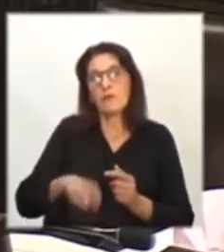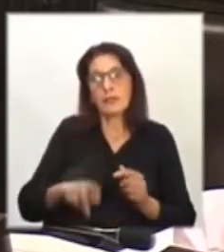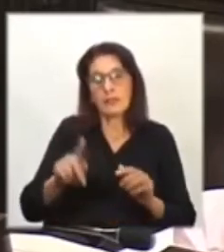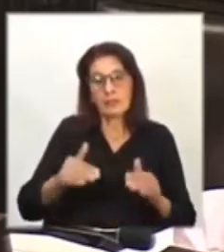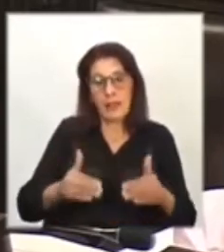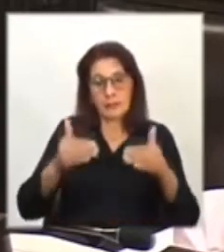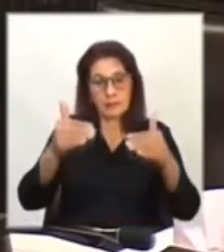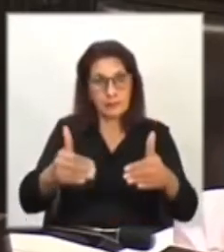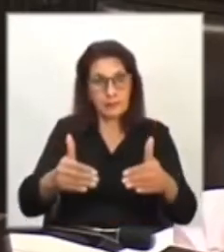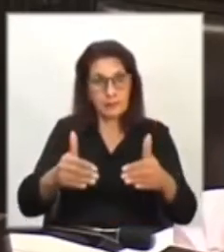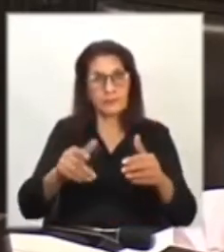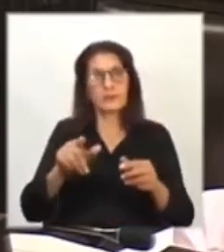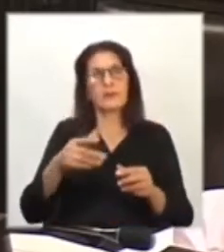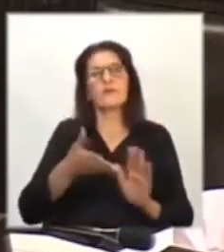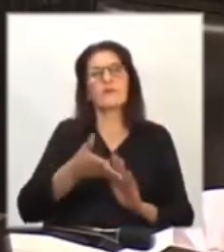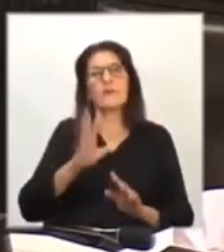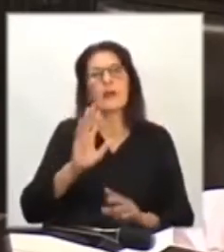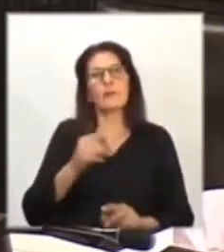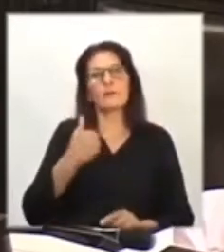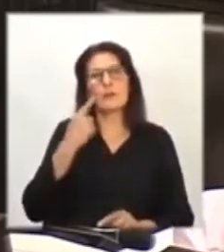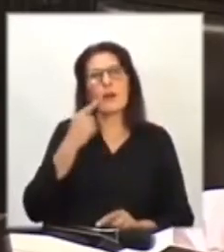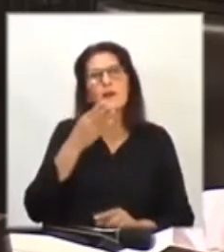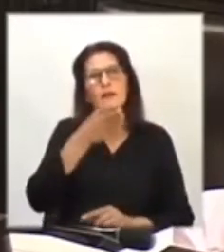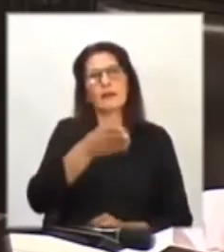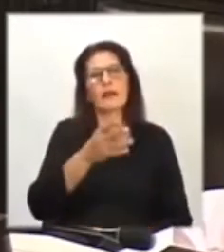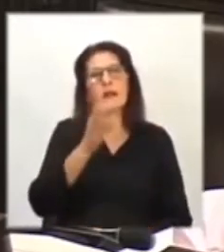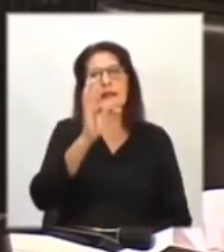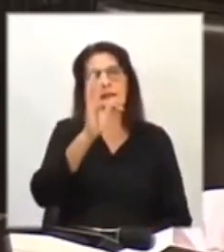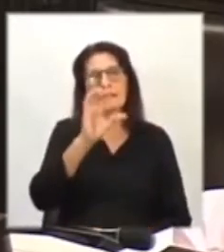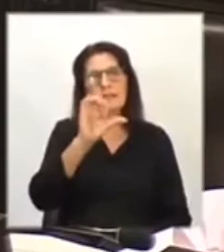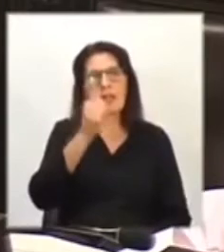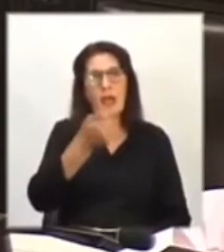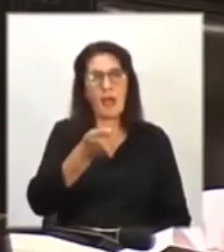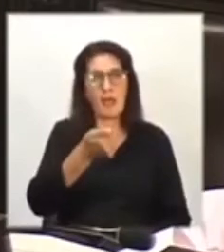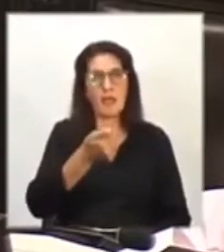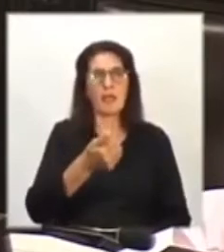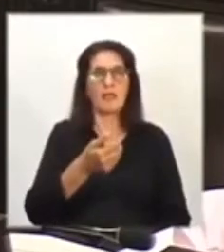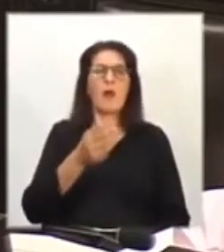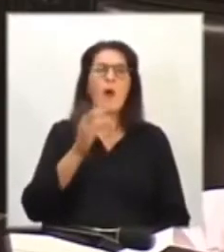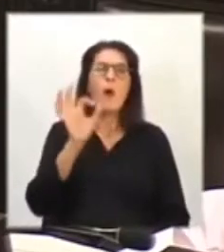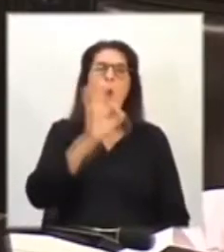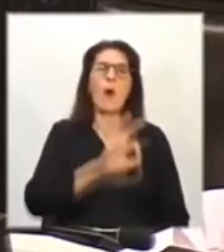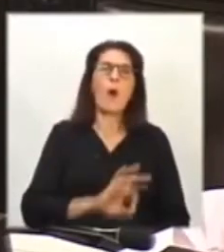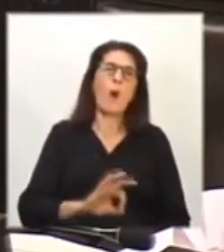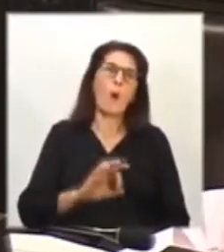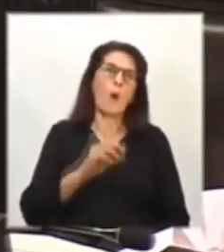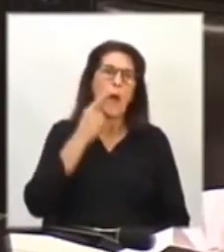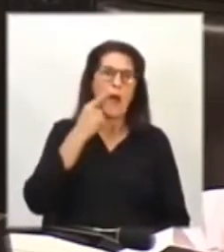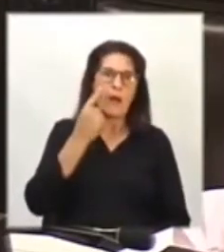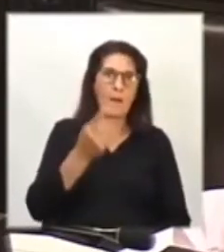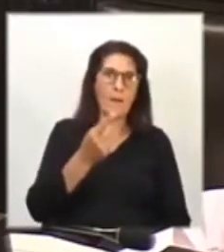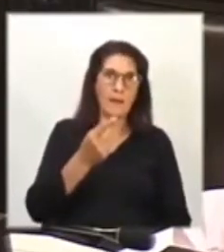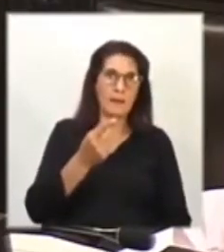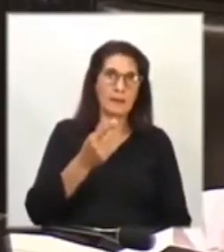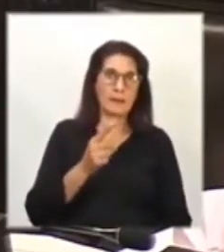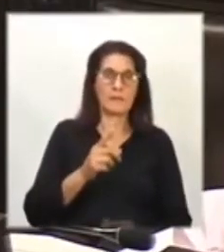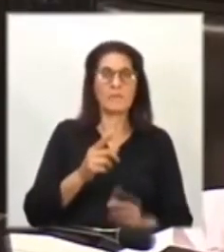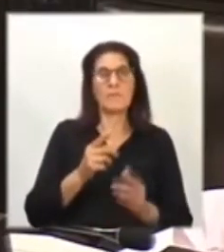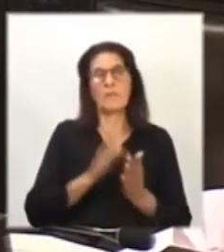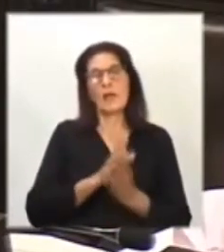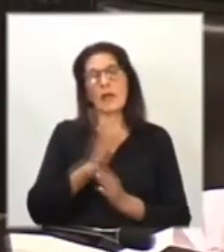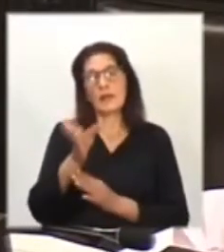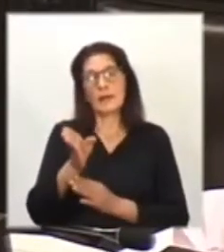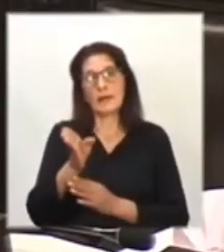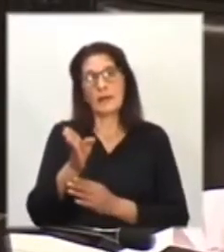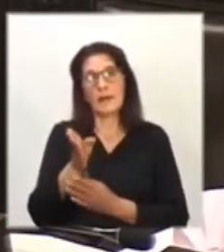dado en otros recursos, vamos a recurrir ante el TCA, y si no, agotada la vía nacional, no descartamos